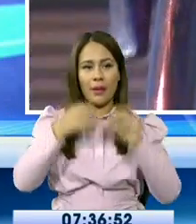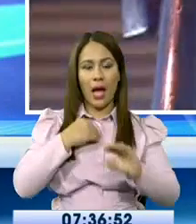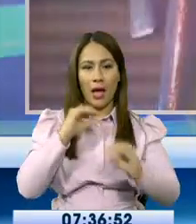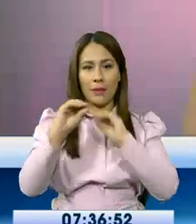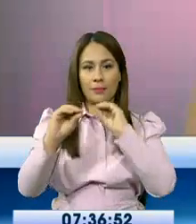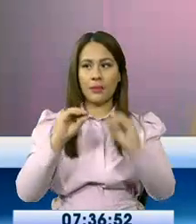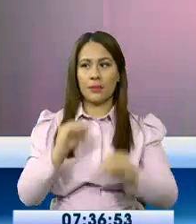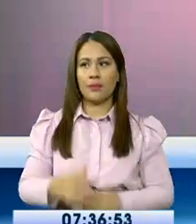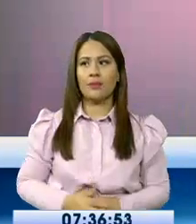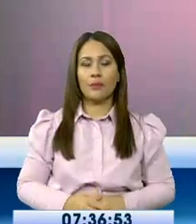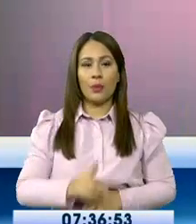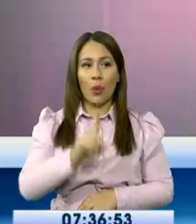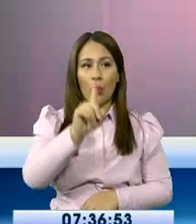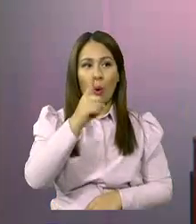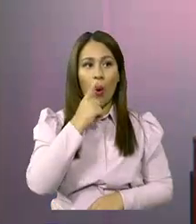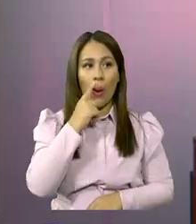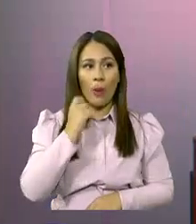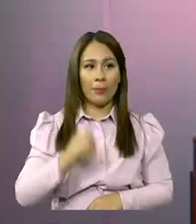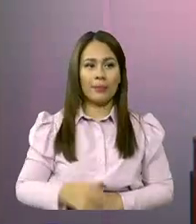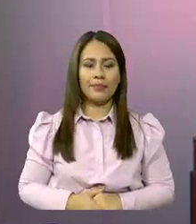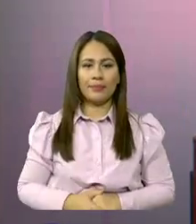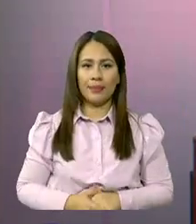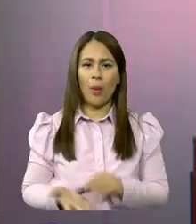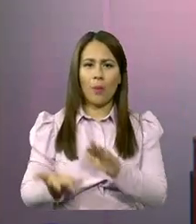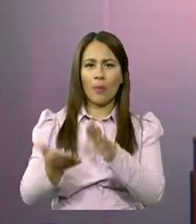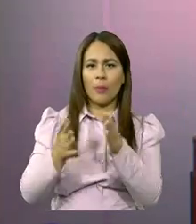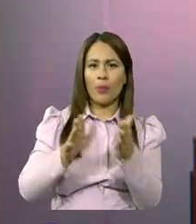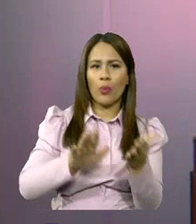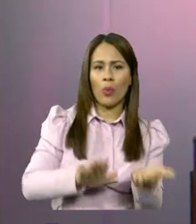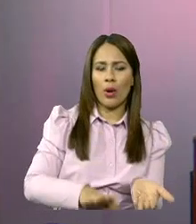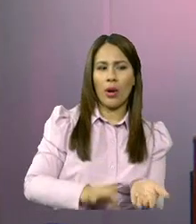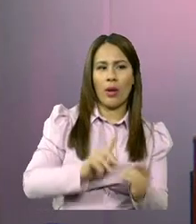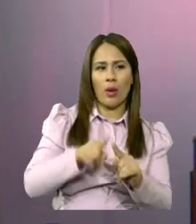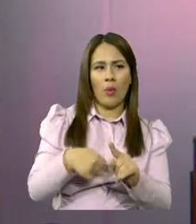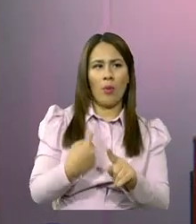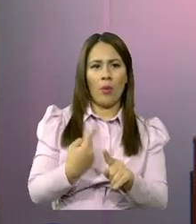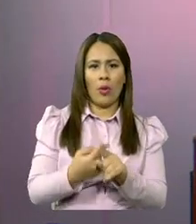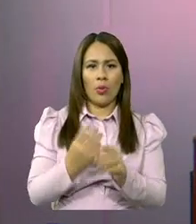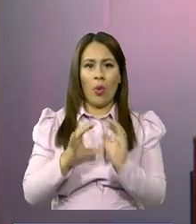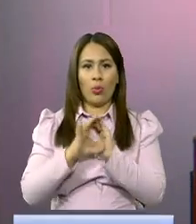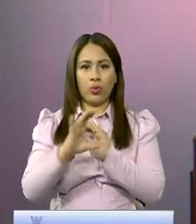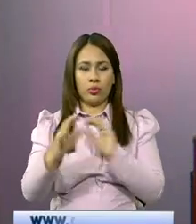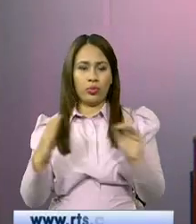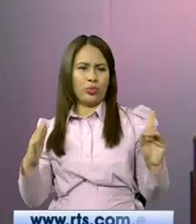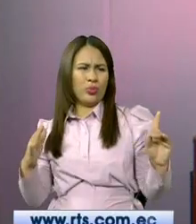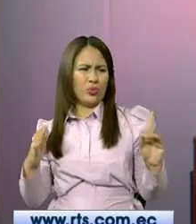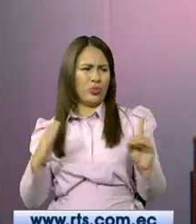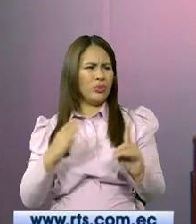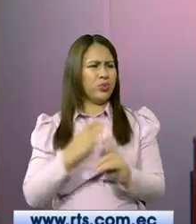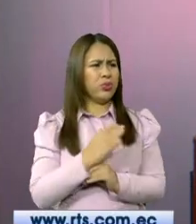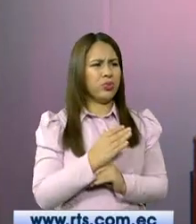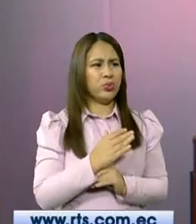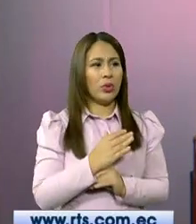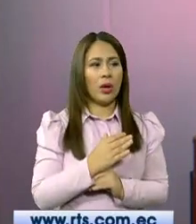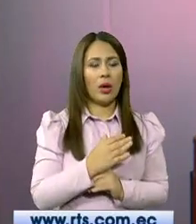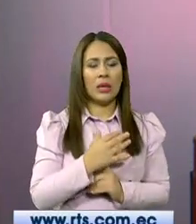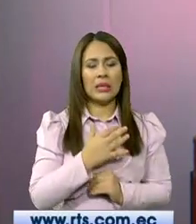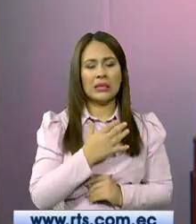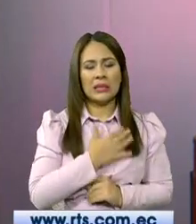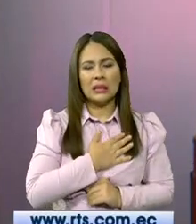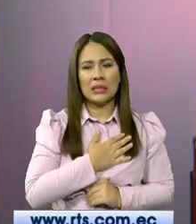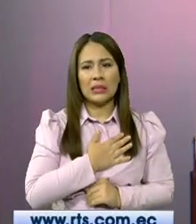que un hombre, muere al ser impactado por un bus de transporte urbano. Miren ustedes, esto